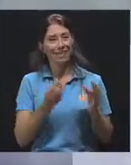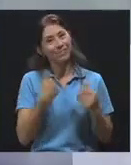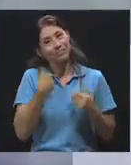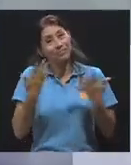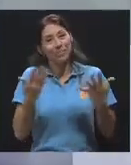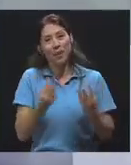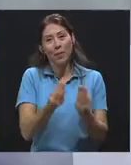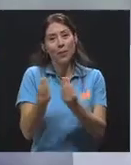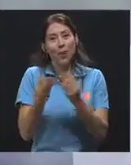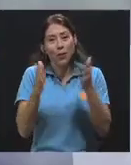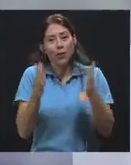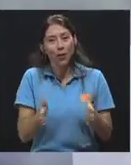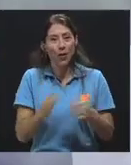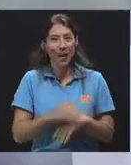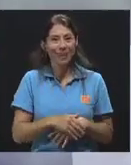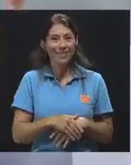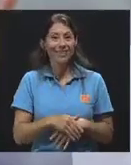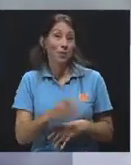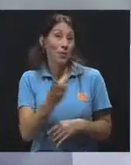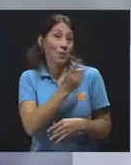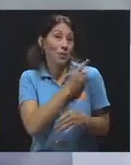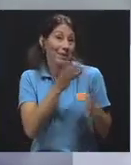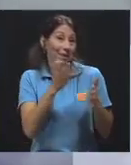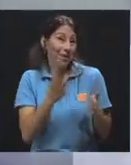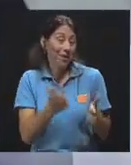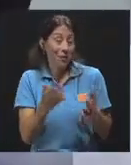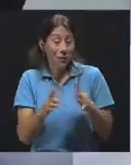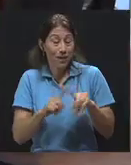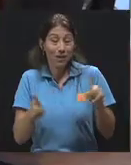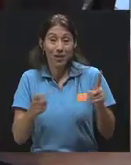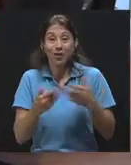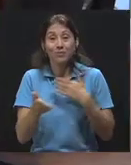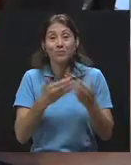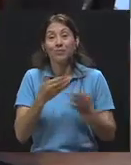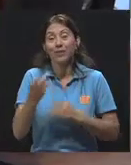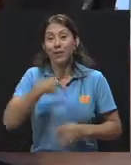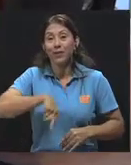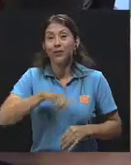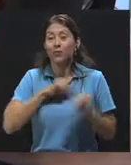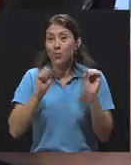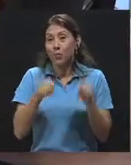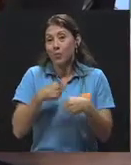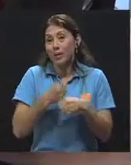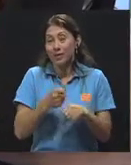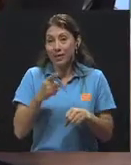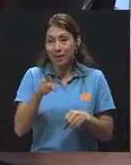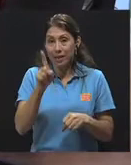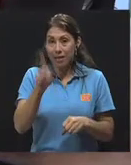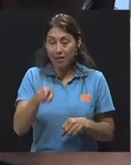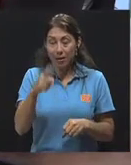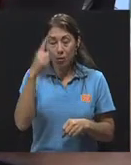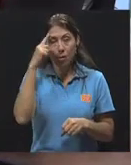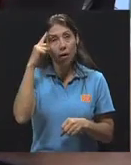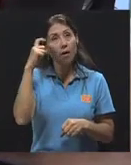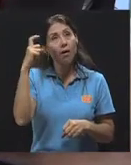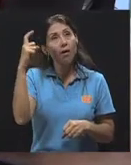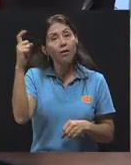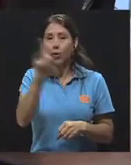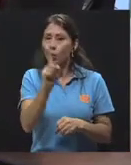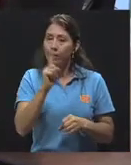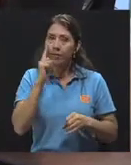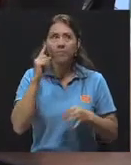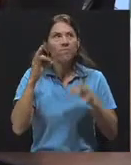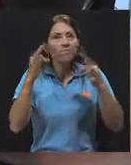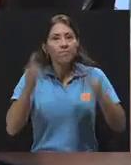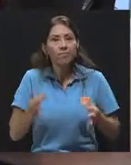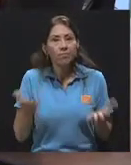Productora. Productora. Perdón. A ver, de verdad es el director versus el del presupuesto. Yo quiero, bueno, pero lo que podemos hacer... Entonces, bueno, ¿a